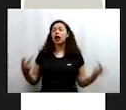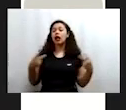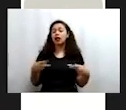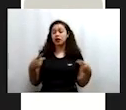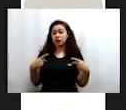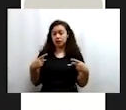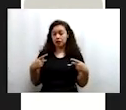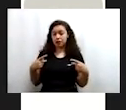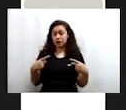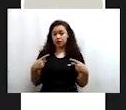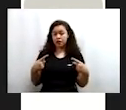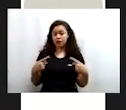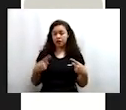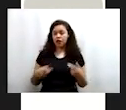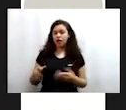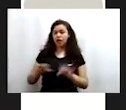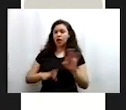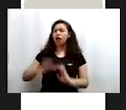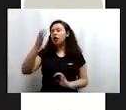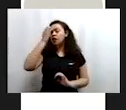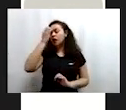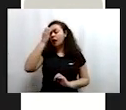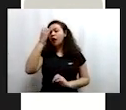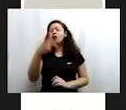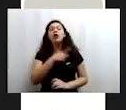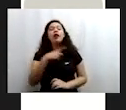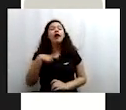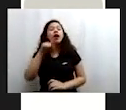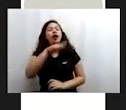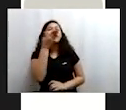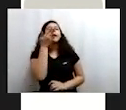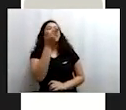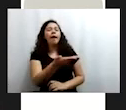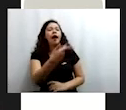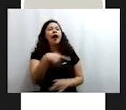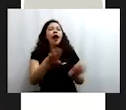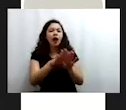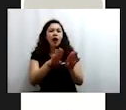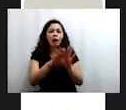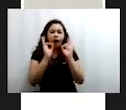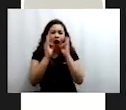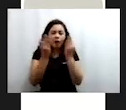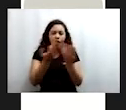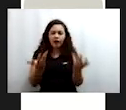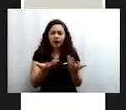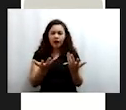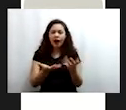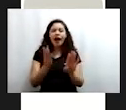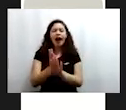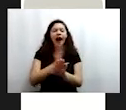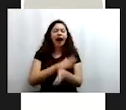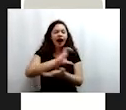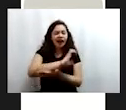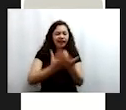mayor conocimiento de causa lo que debe hacer y cómo debe hacerlo, porque hay un acuerdo en su contrato, porque